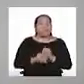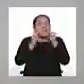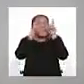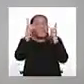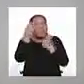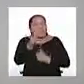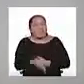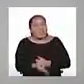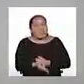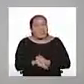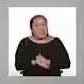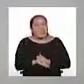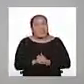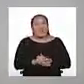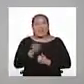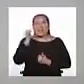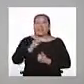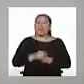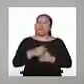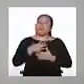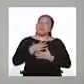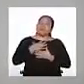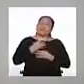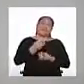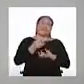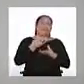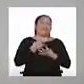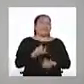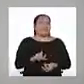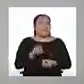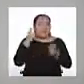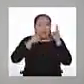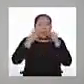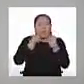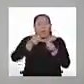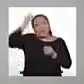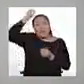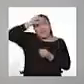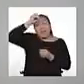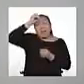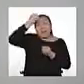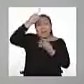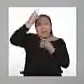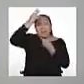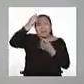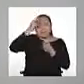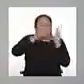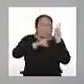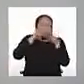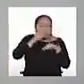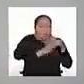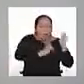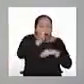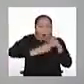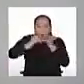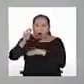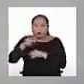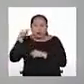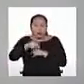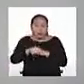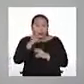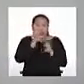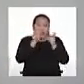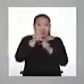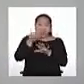Increíble, ¿no es verdad, chicos y chicas? Es fascinante ver la cantidad de información que podemos obtener de los edificios que han dejado otros seres